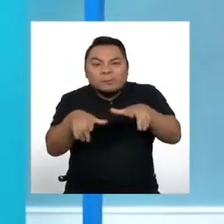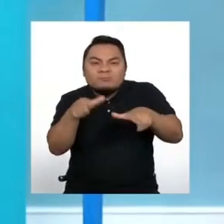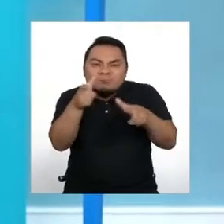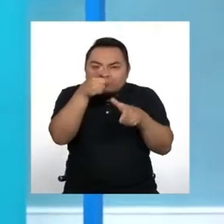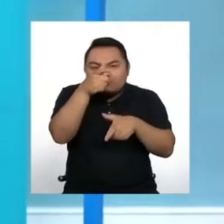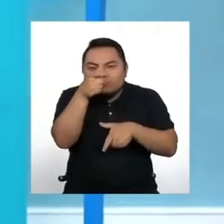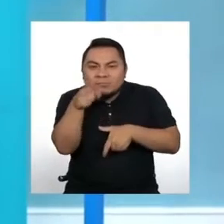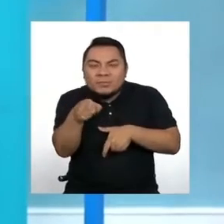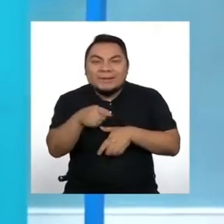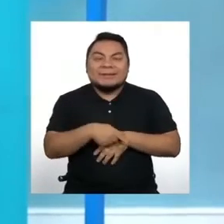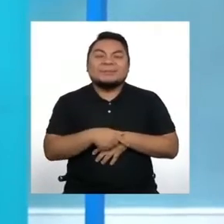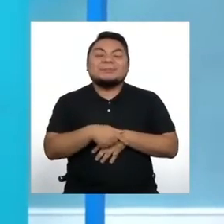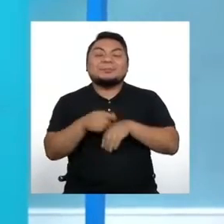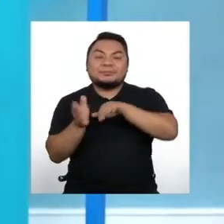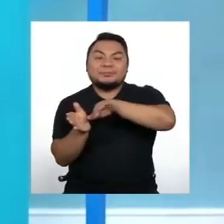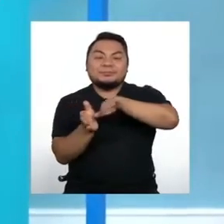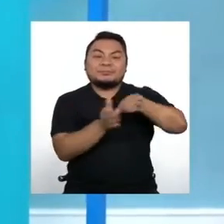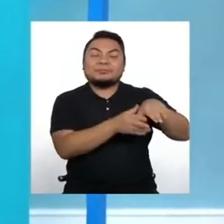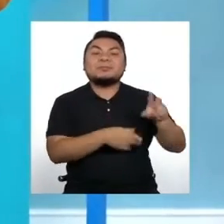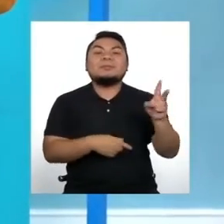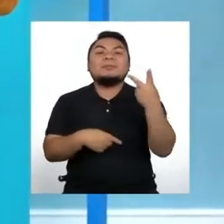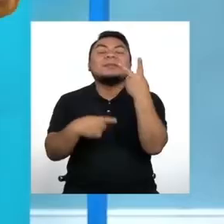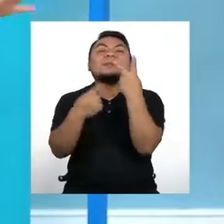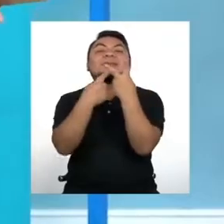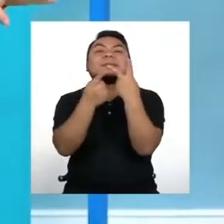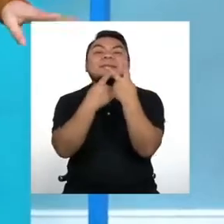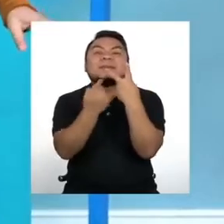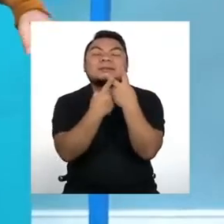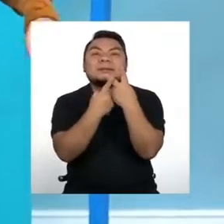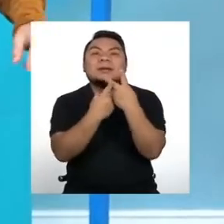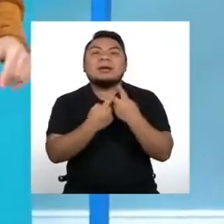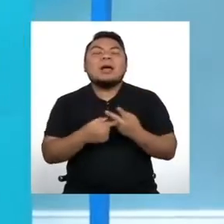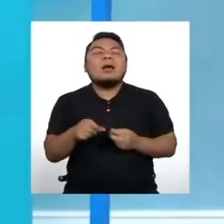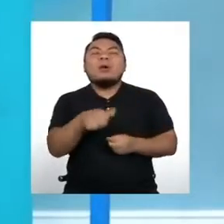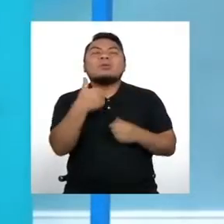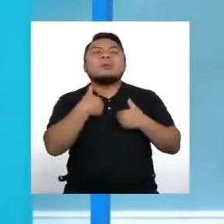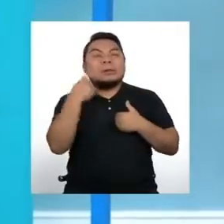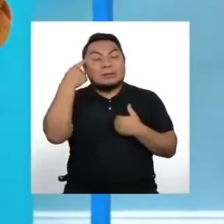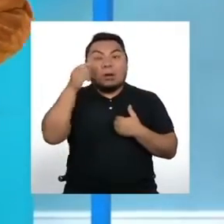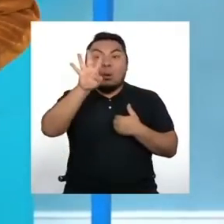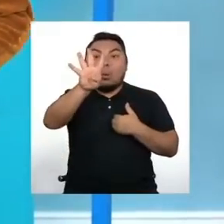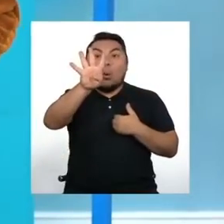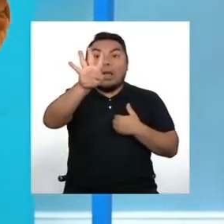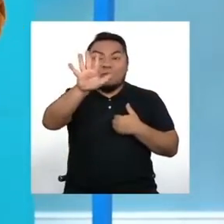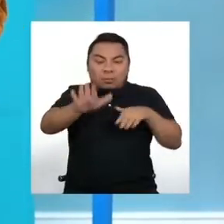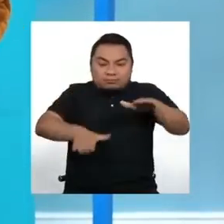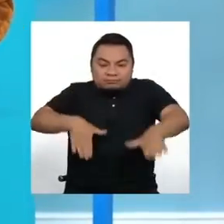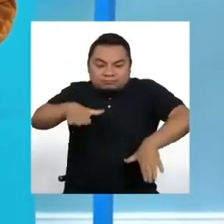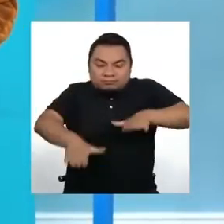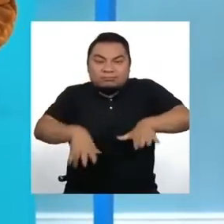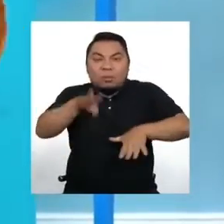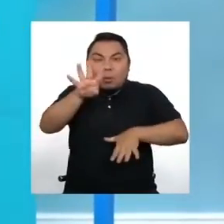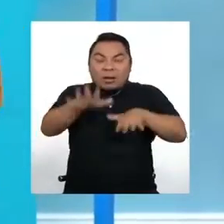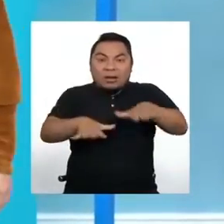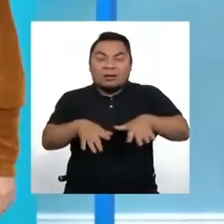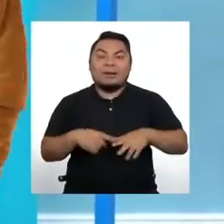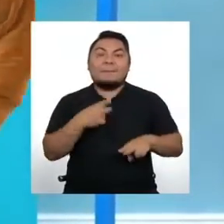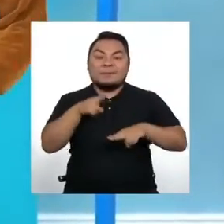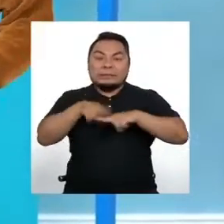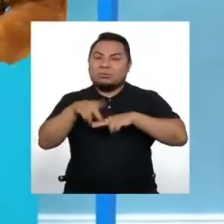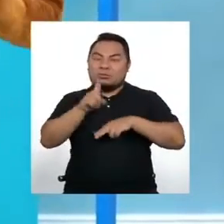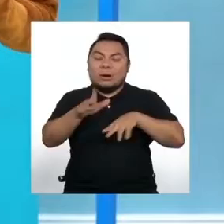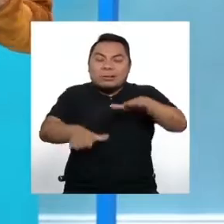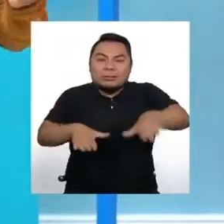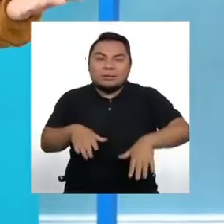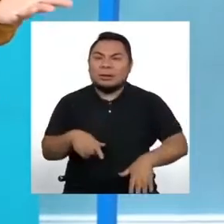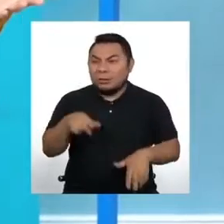particular para cada objeto o acción que realice, mientras van aprendiendo la lengua de señas peruana. Si tu